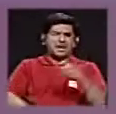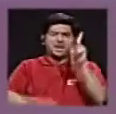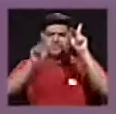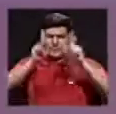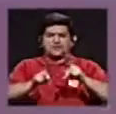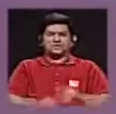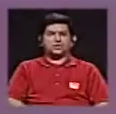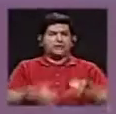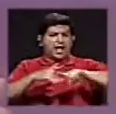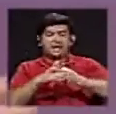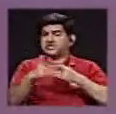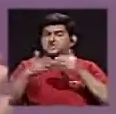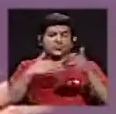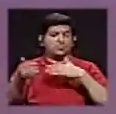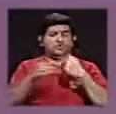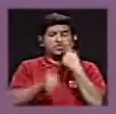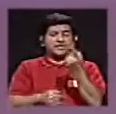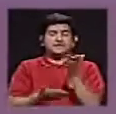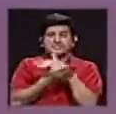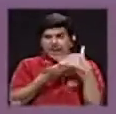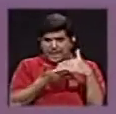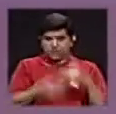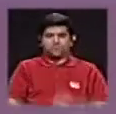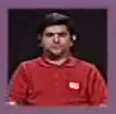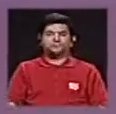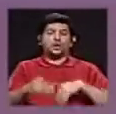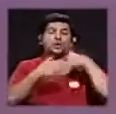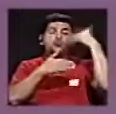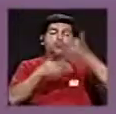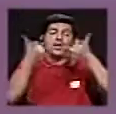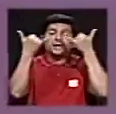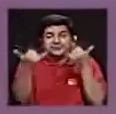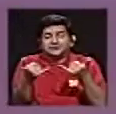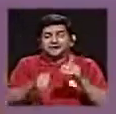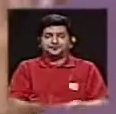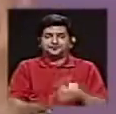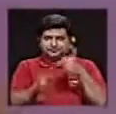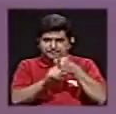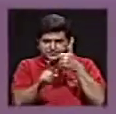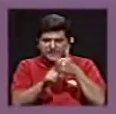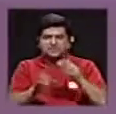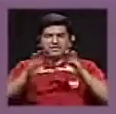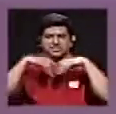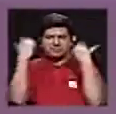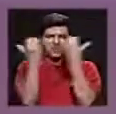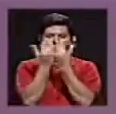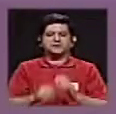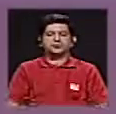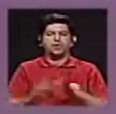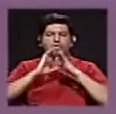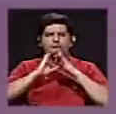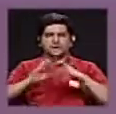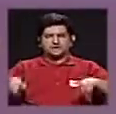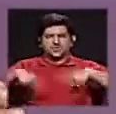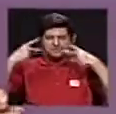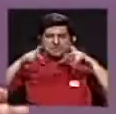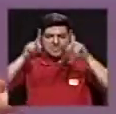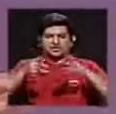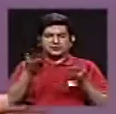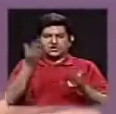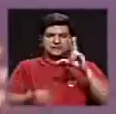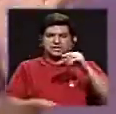alguien aportas por más que se diga alguna u otra cosa ya posteriormente la misma comisión de la colisión vio muchísimas personas también que tal vez no